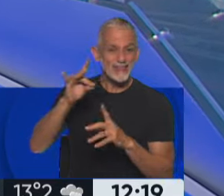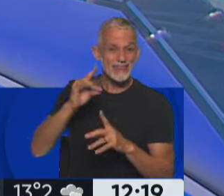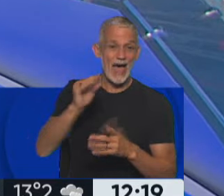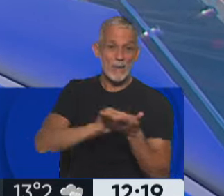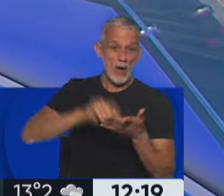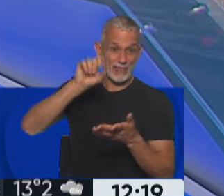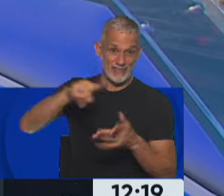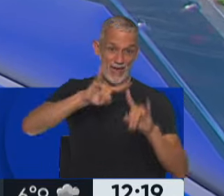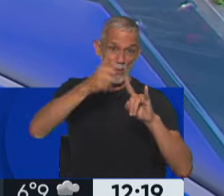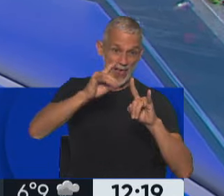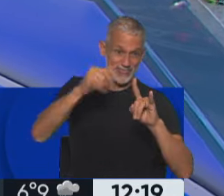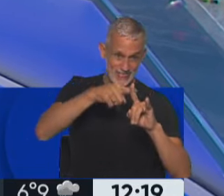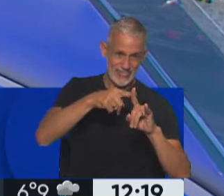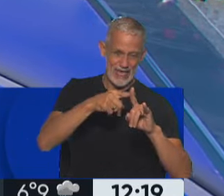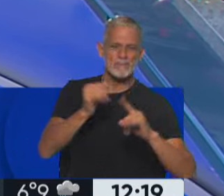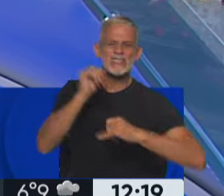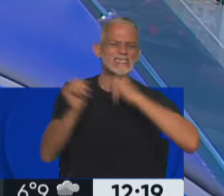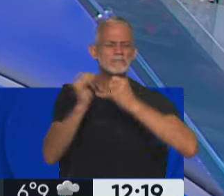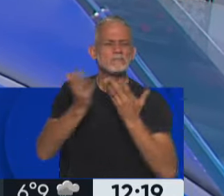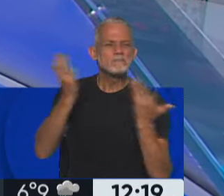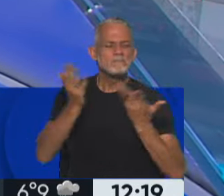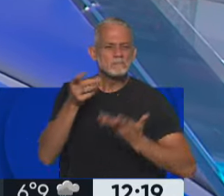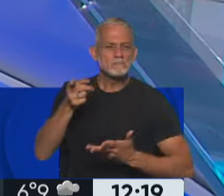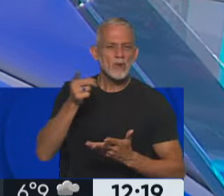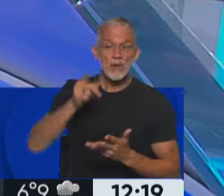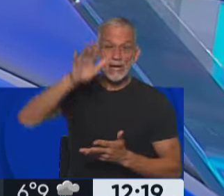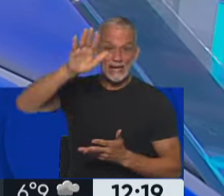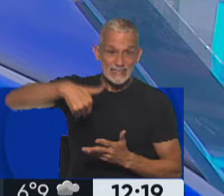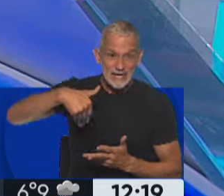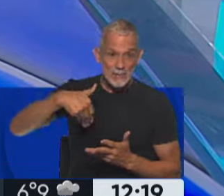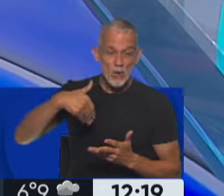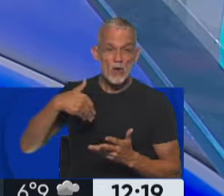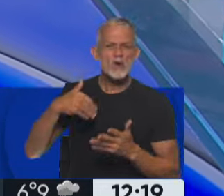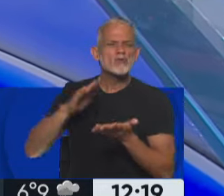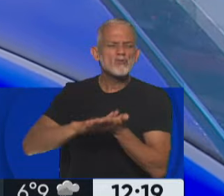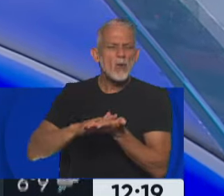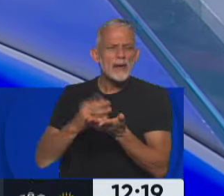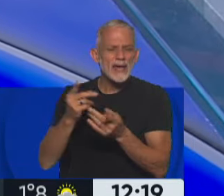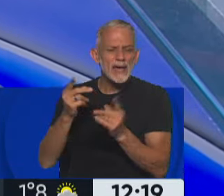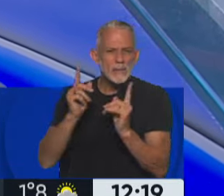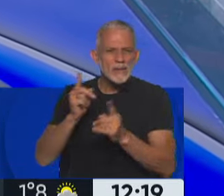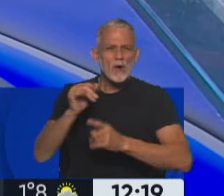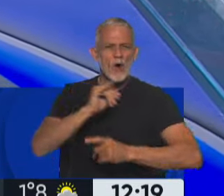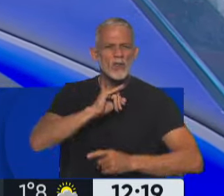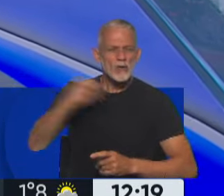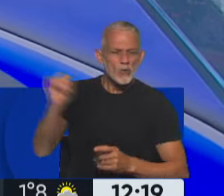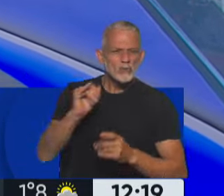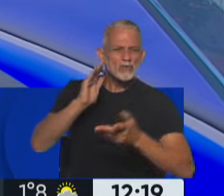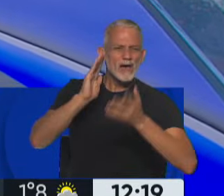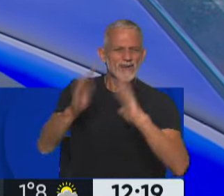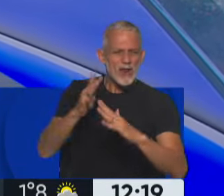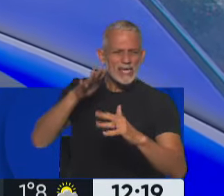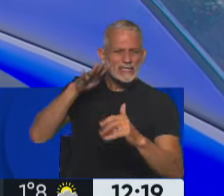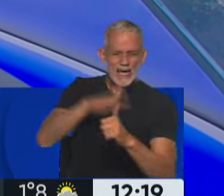que defiende a wanara aclaró que la la citación no tiene que ver con el presunto acto de